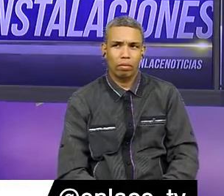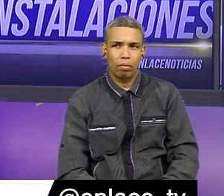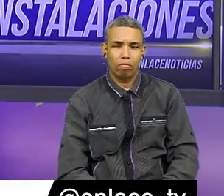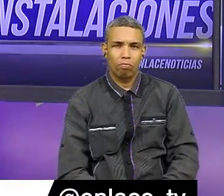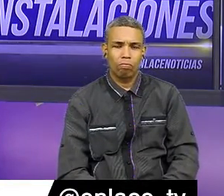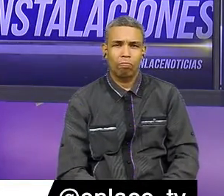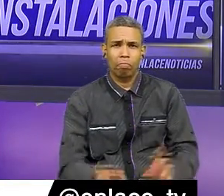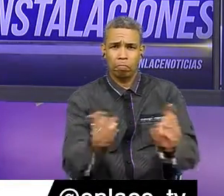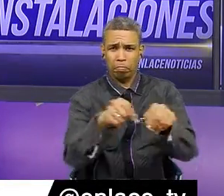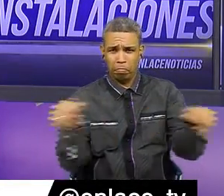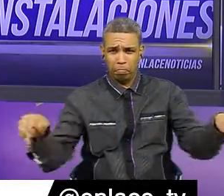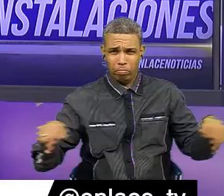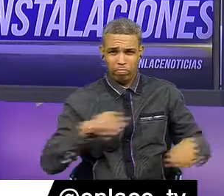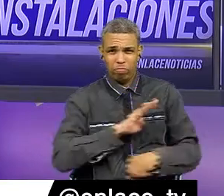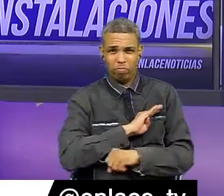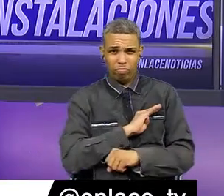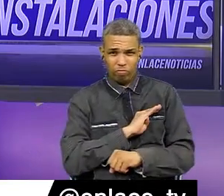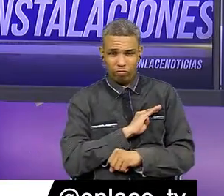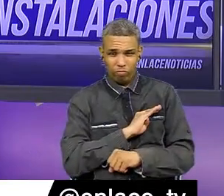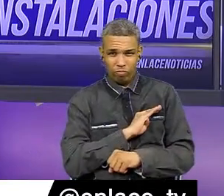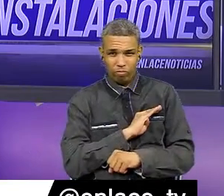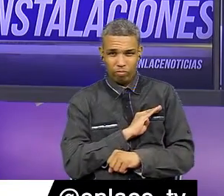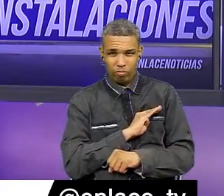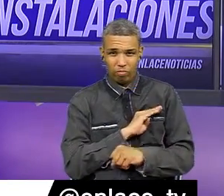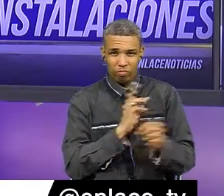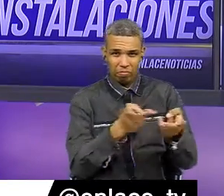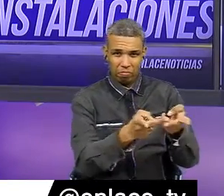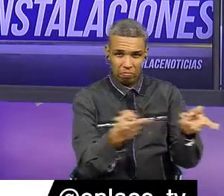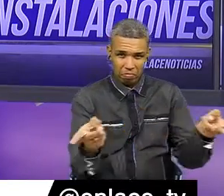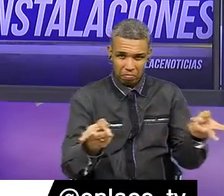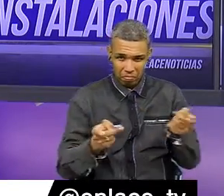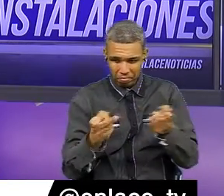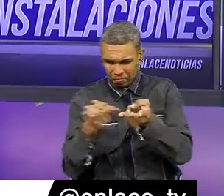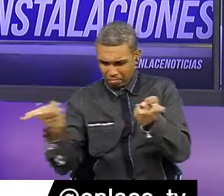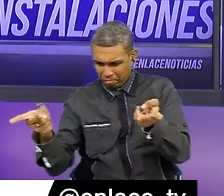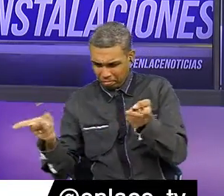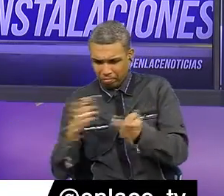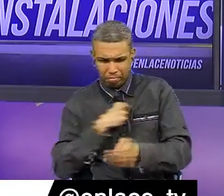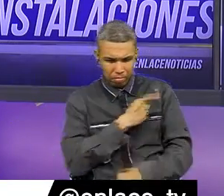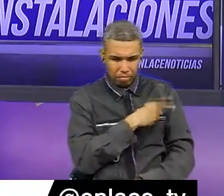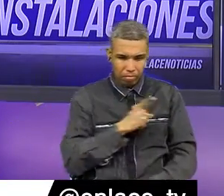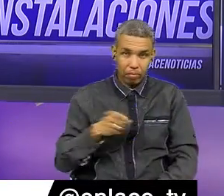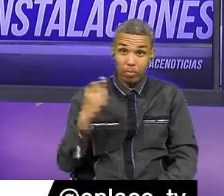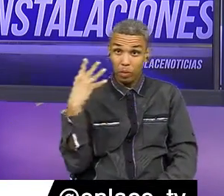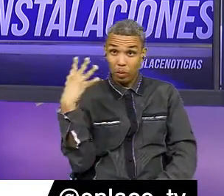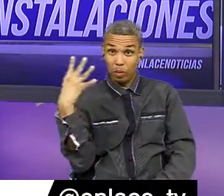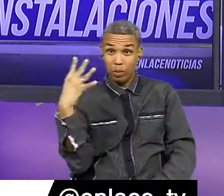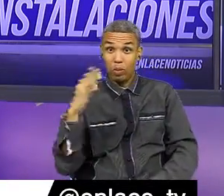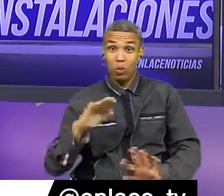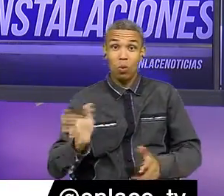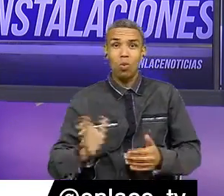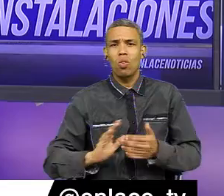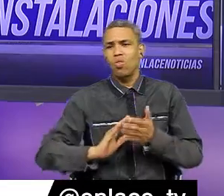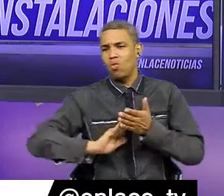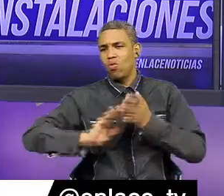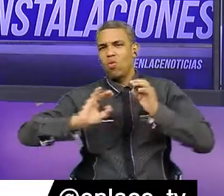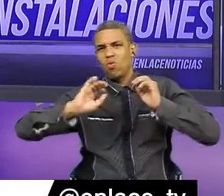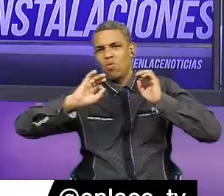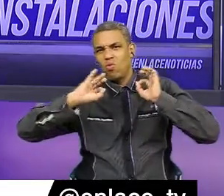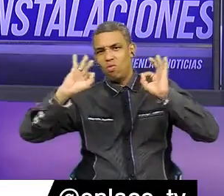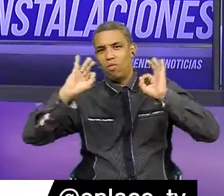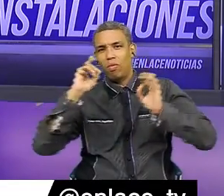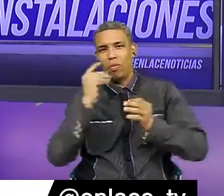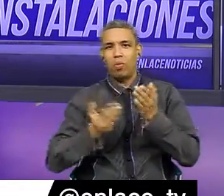Centro Administrativo de Barranca Bermeja estrenan sede para atender a los usuarios y así garantizar espacios adecuados para sus